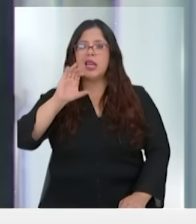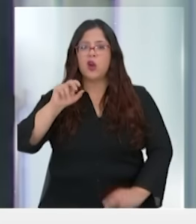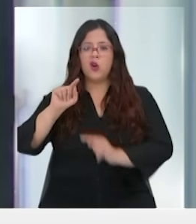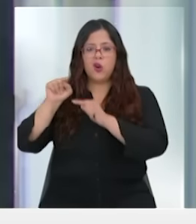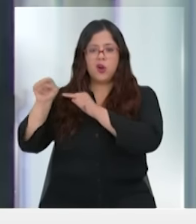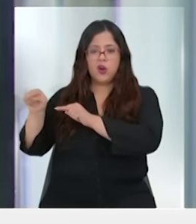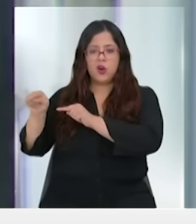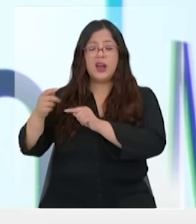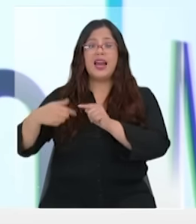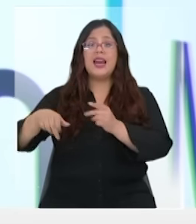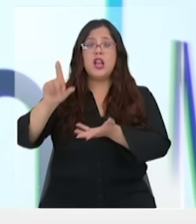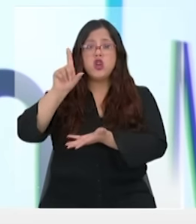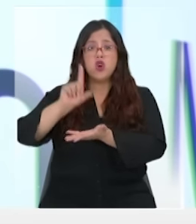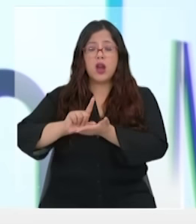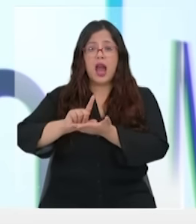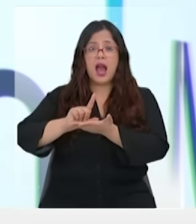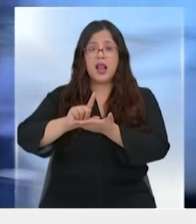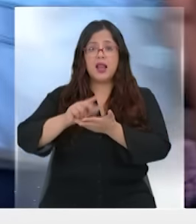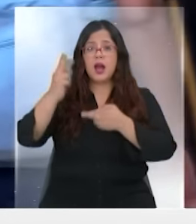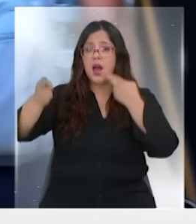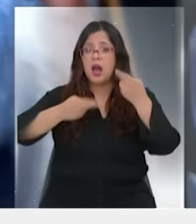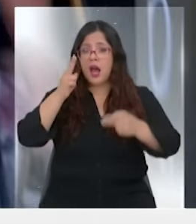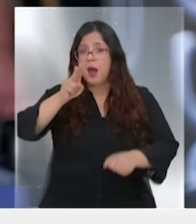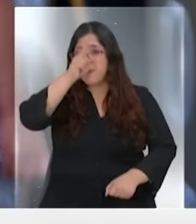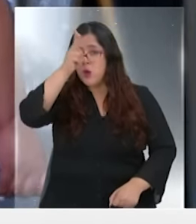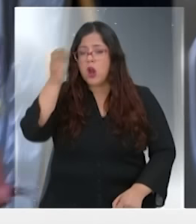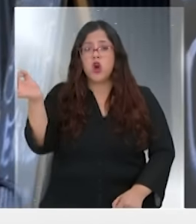En el local peruano les advirtieron que sus